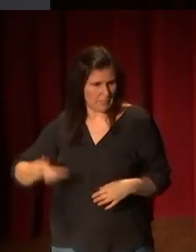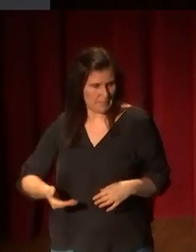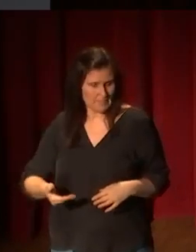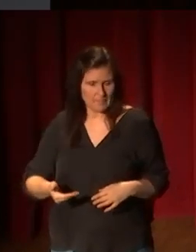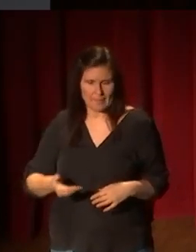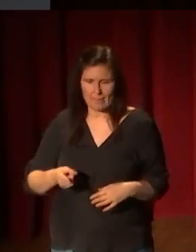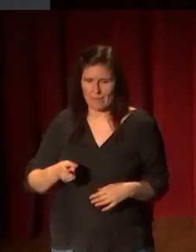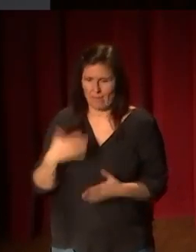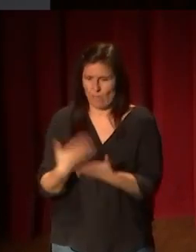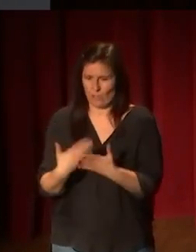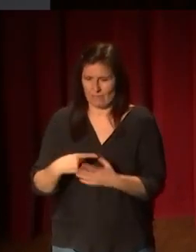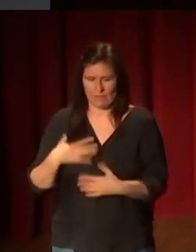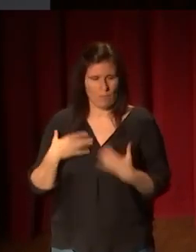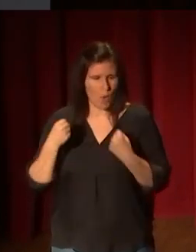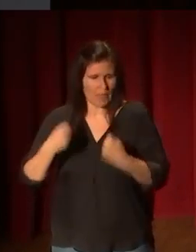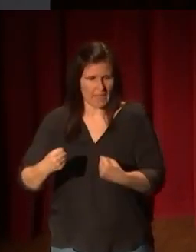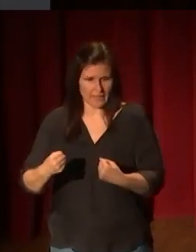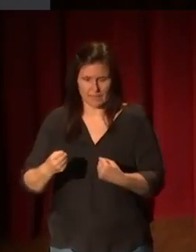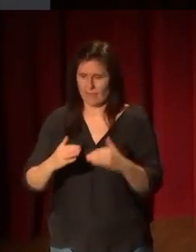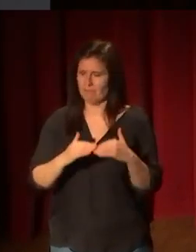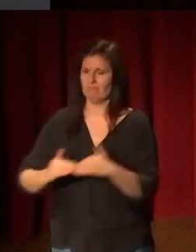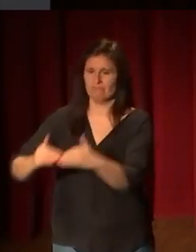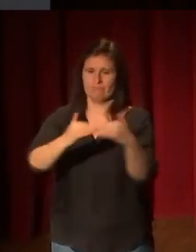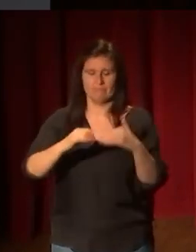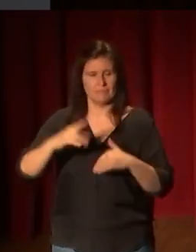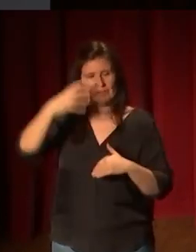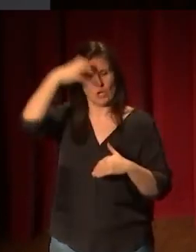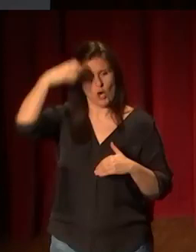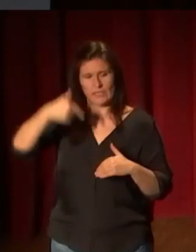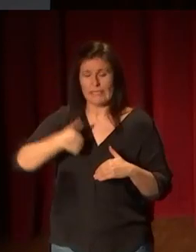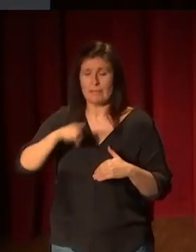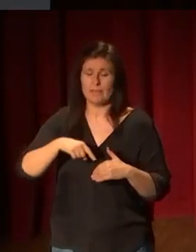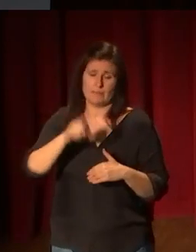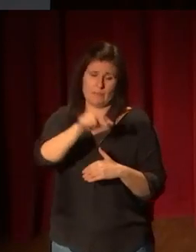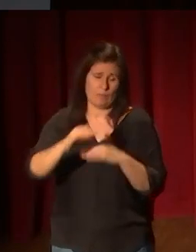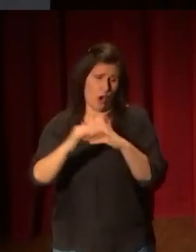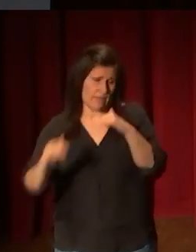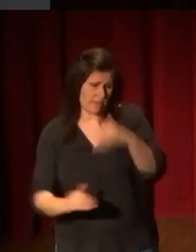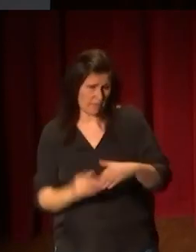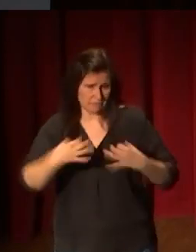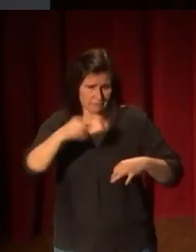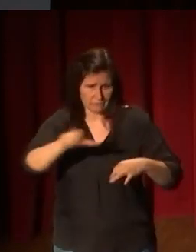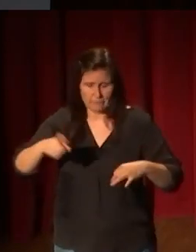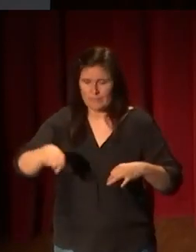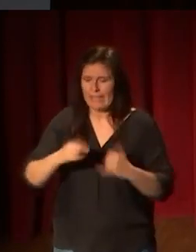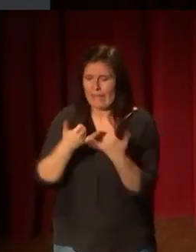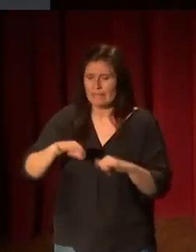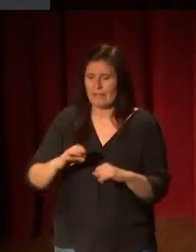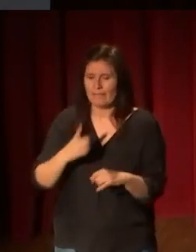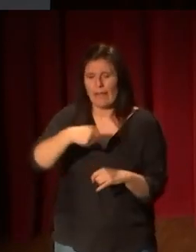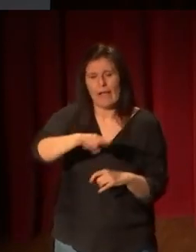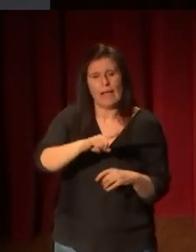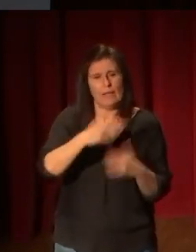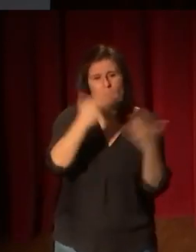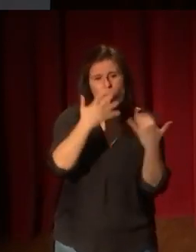el poder del príncipe ante sus iguales ante la corte y también ante los súbditos además la fiesta subyugaban al público por